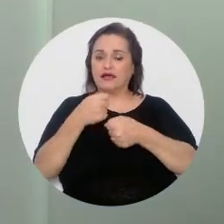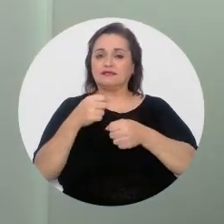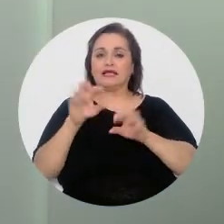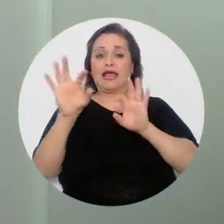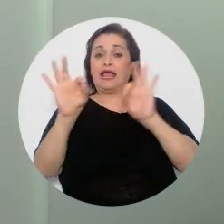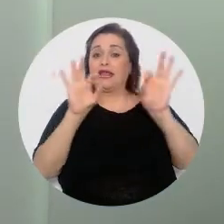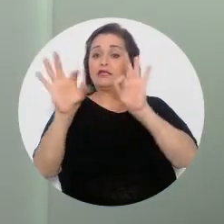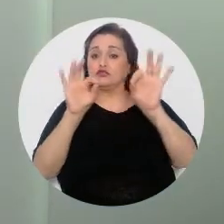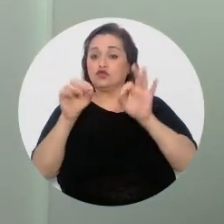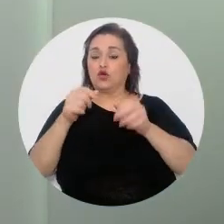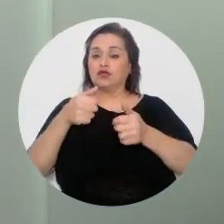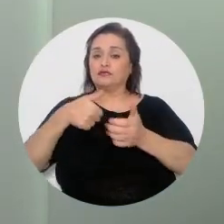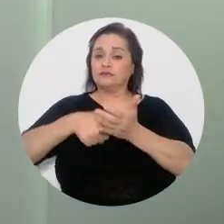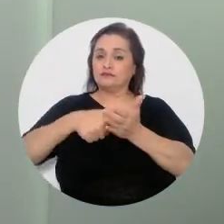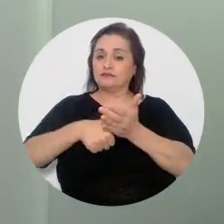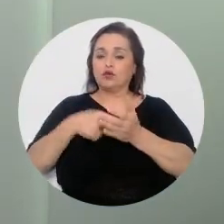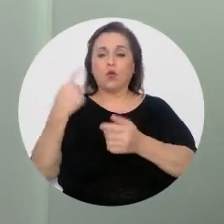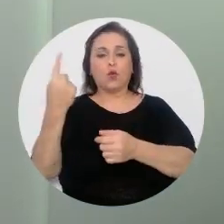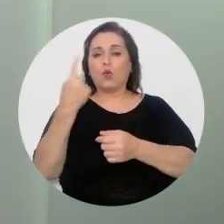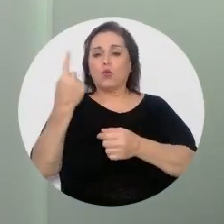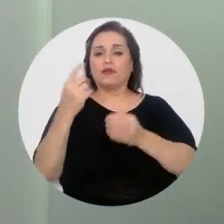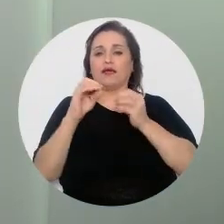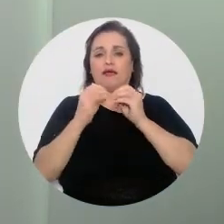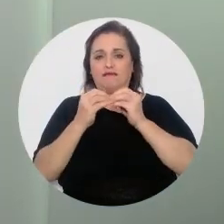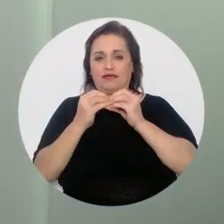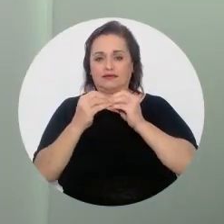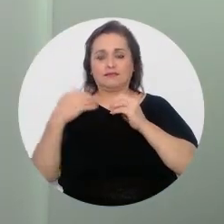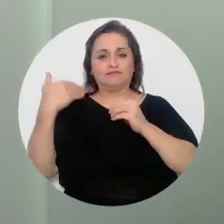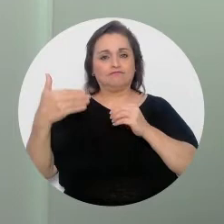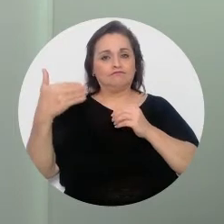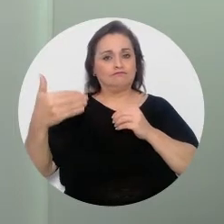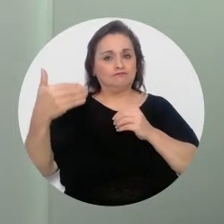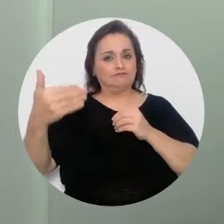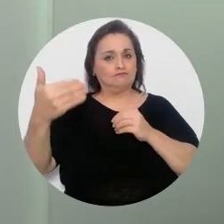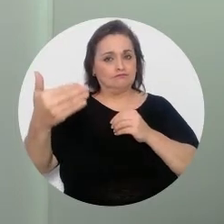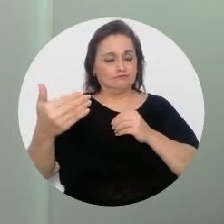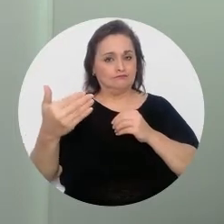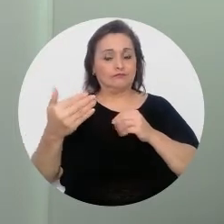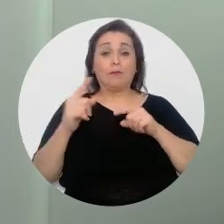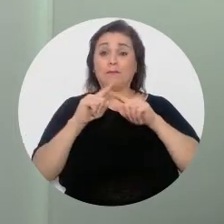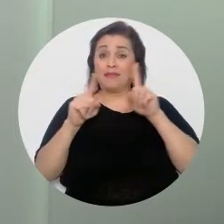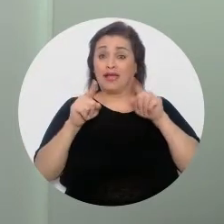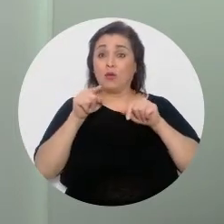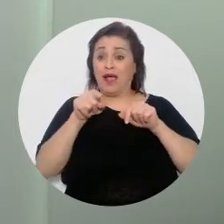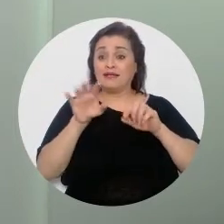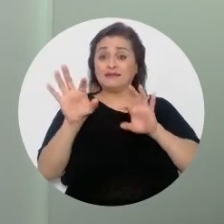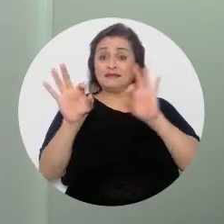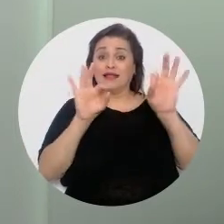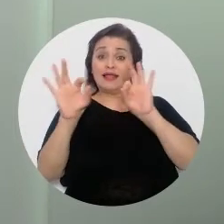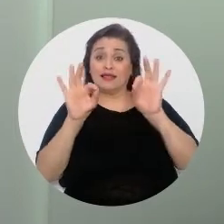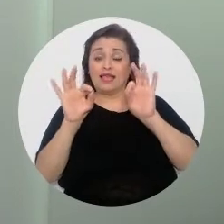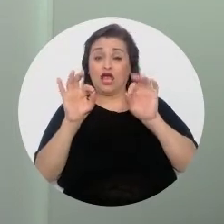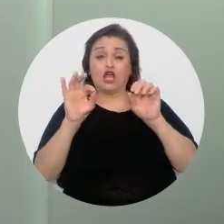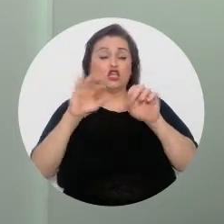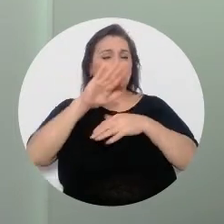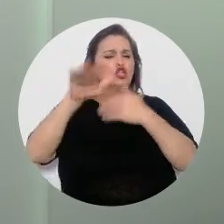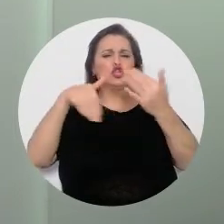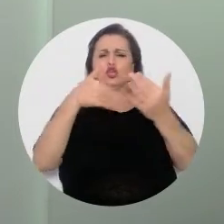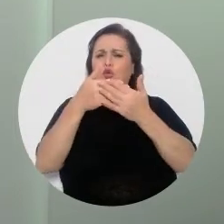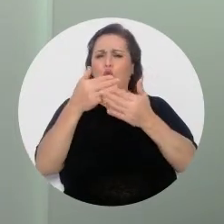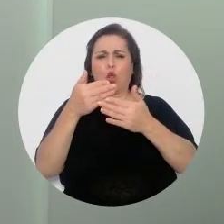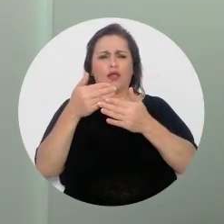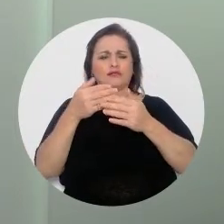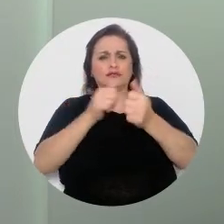elecciones en una única fecha, o se venían realizando elecciones en una única fecha, pero ahí se elegían absolutamente todas